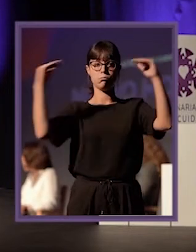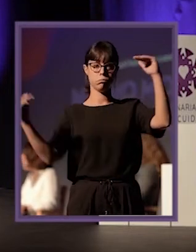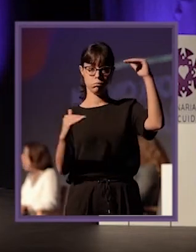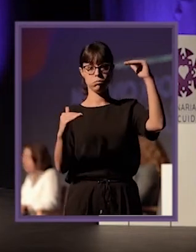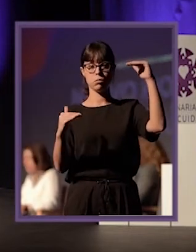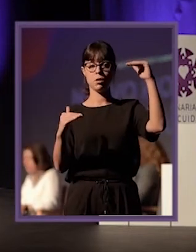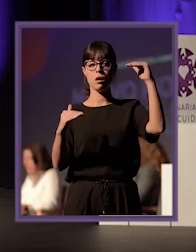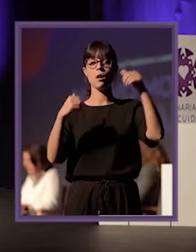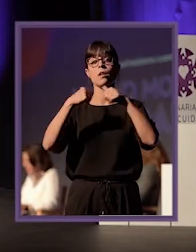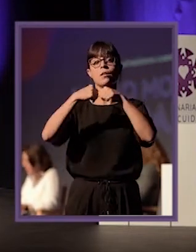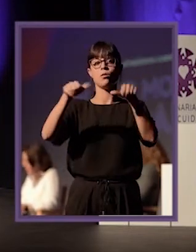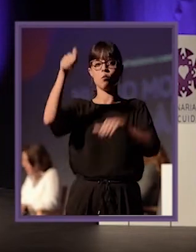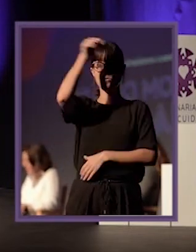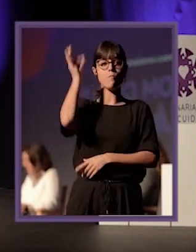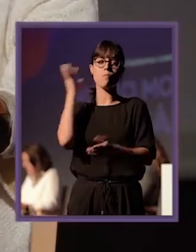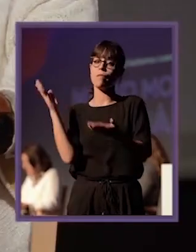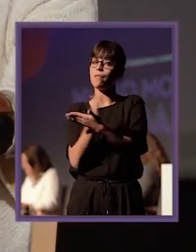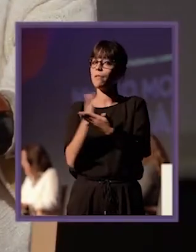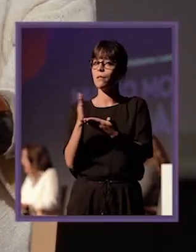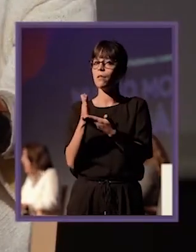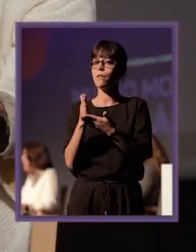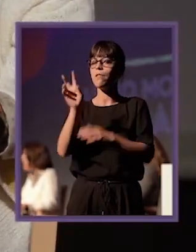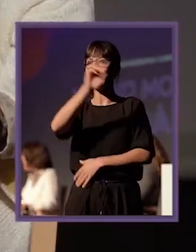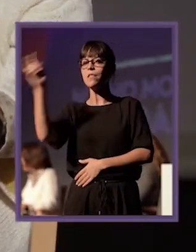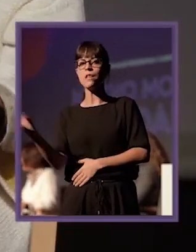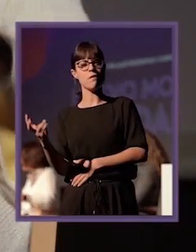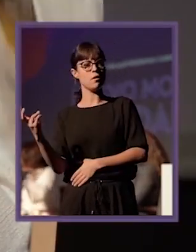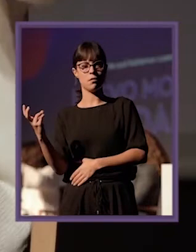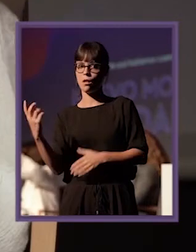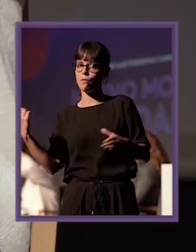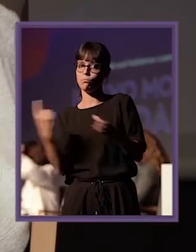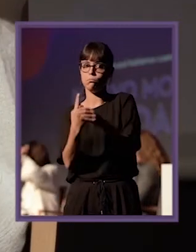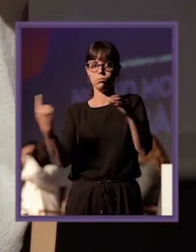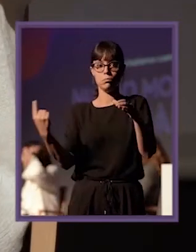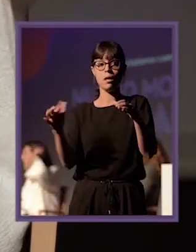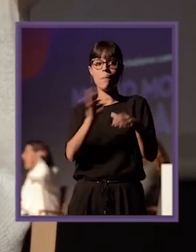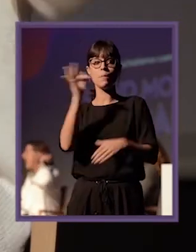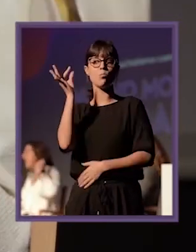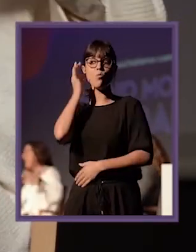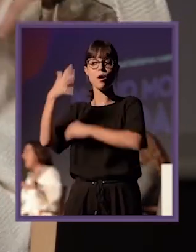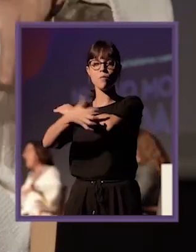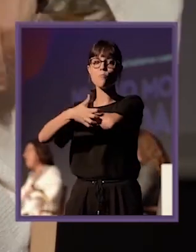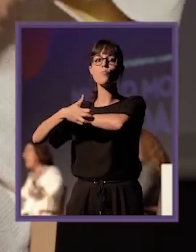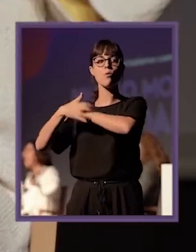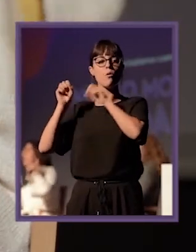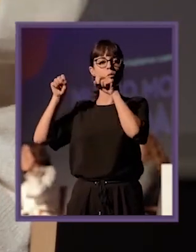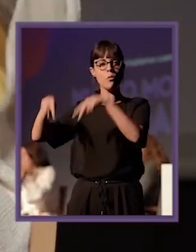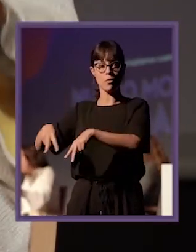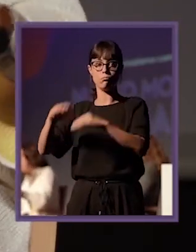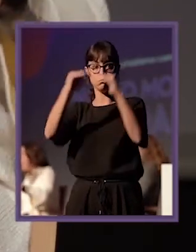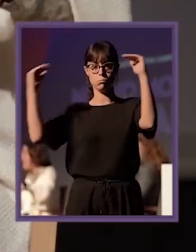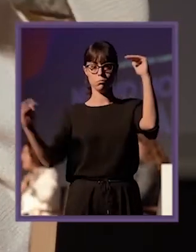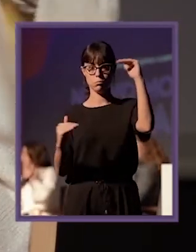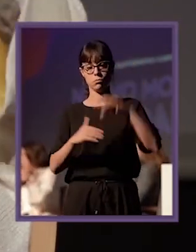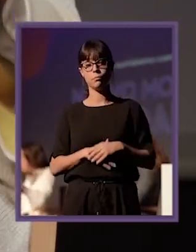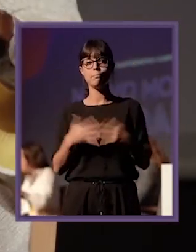género, no introduce la diversidad y además genera una profunda pobreza en las mujeres. Así que si queremos